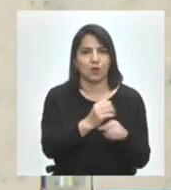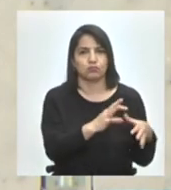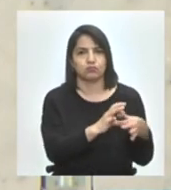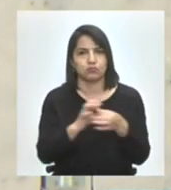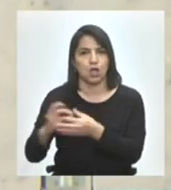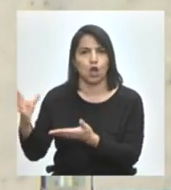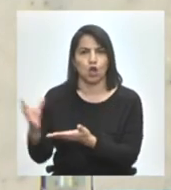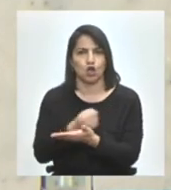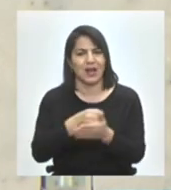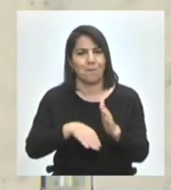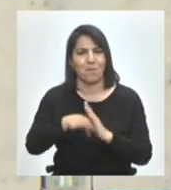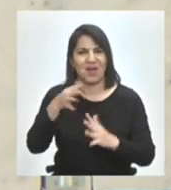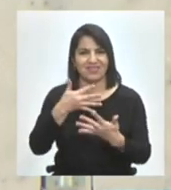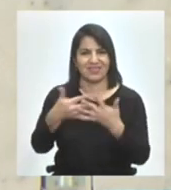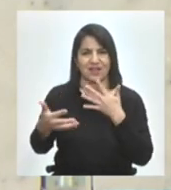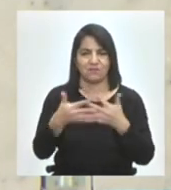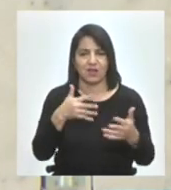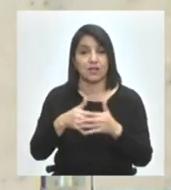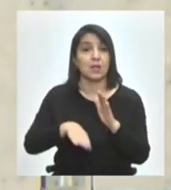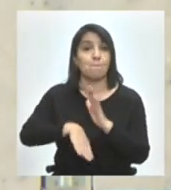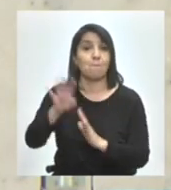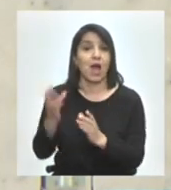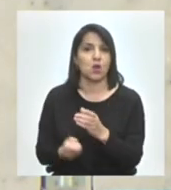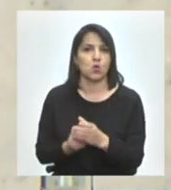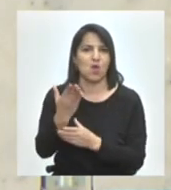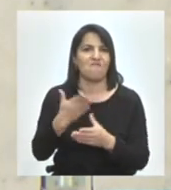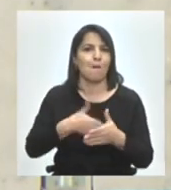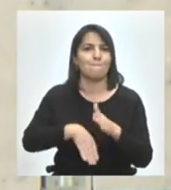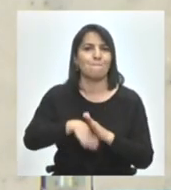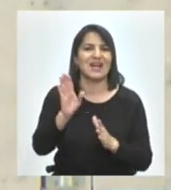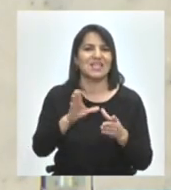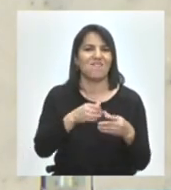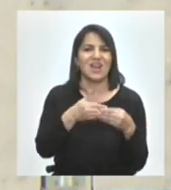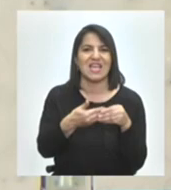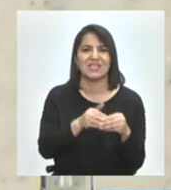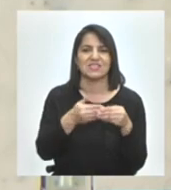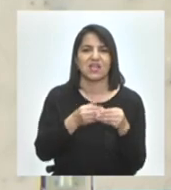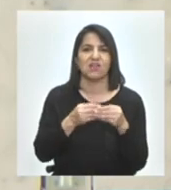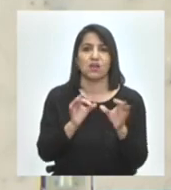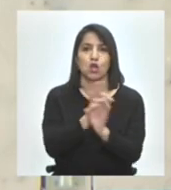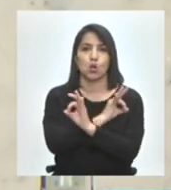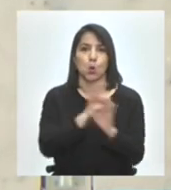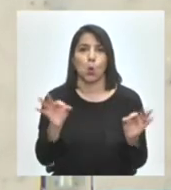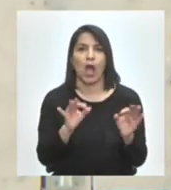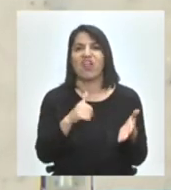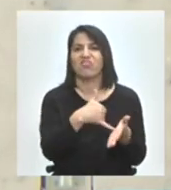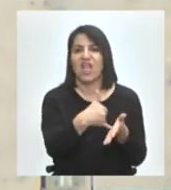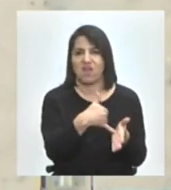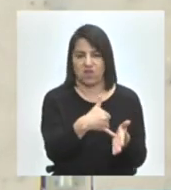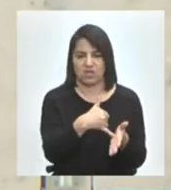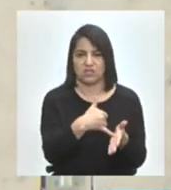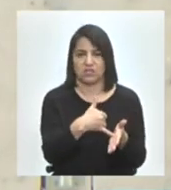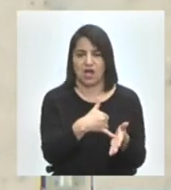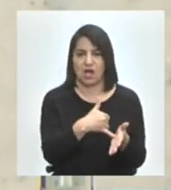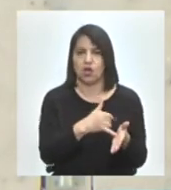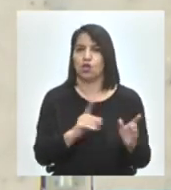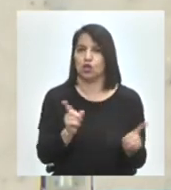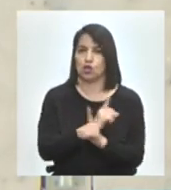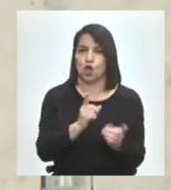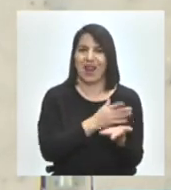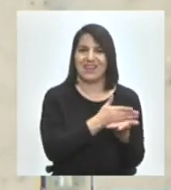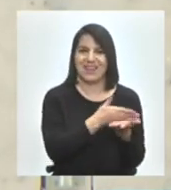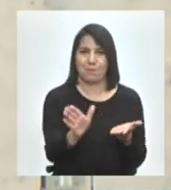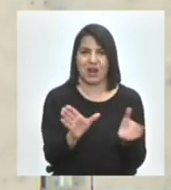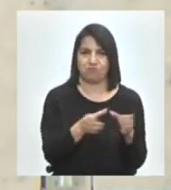más transparentes, más modernos y más flexibles. En ningún caso para debilitarlos, ni mucho menos